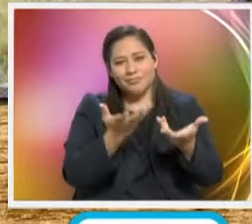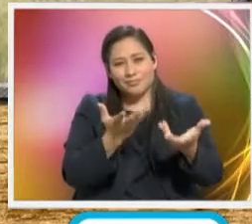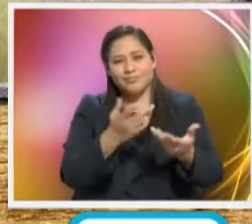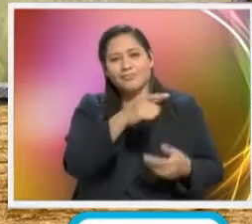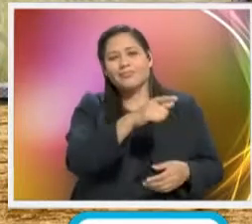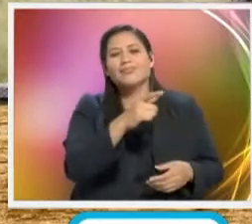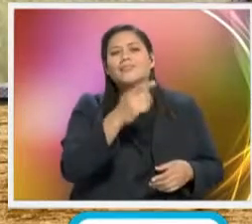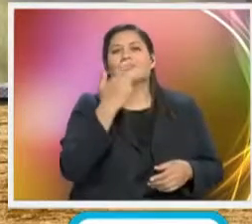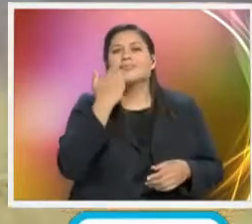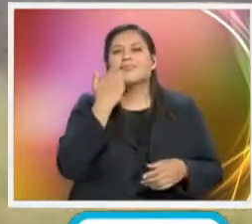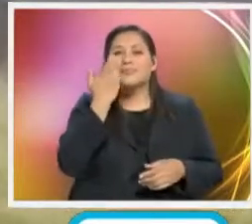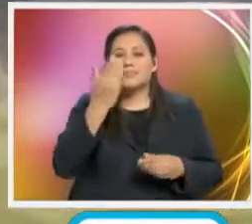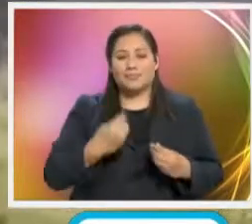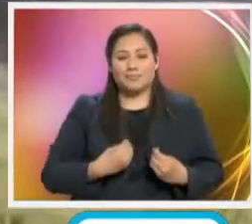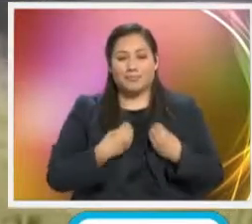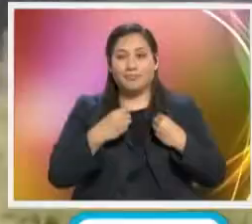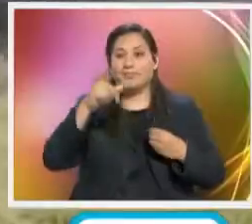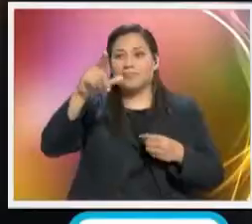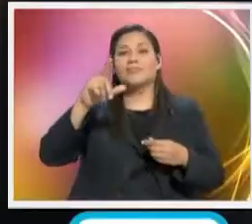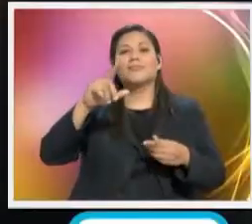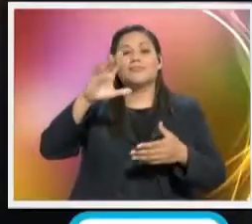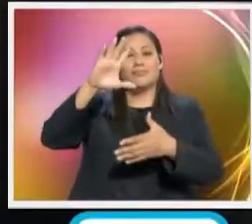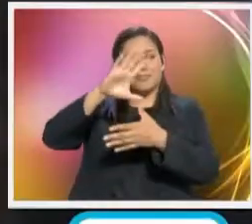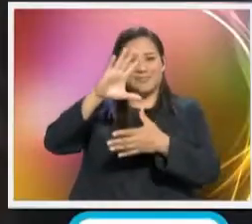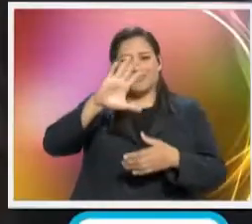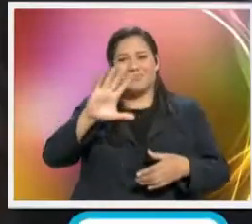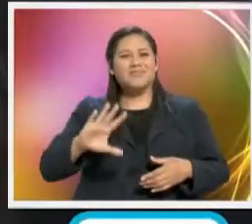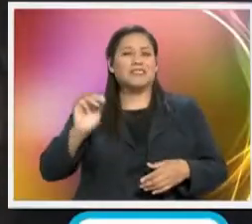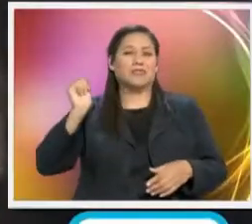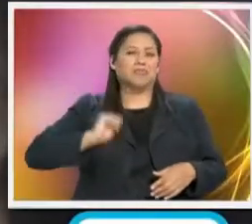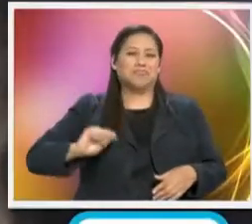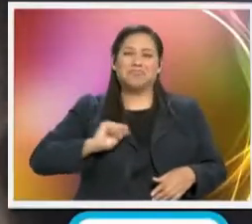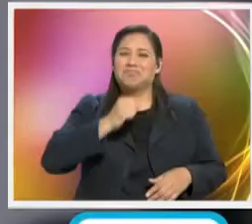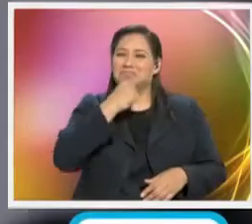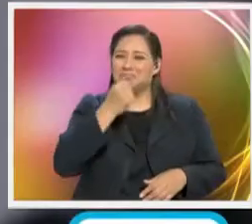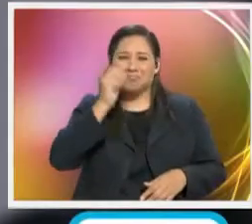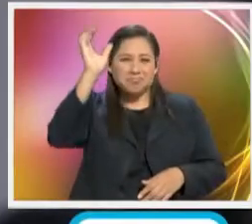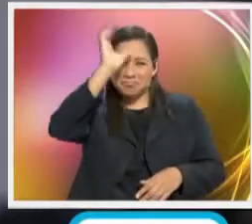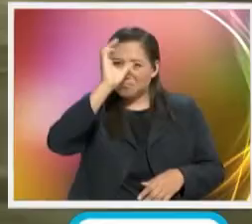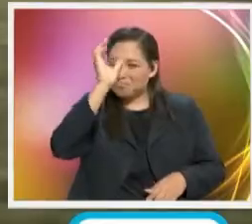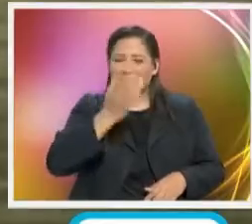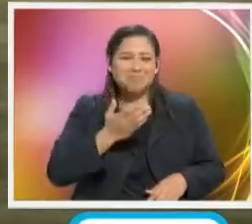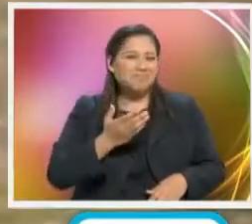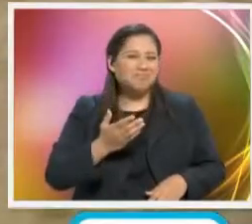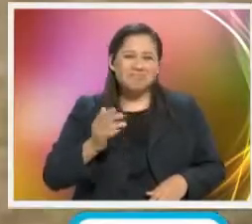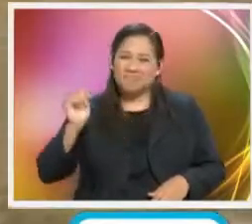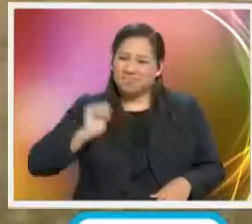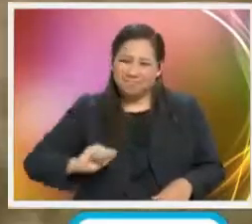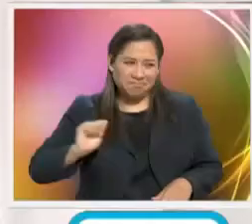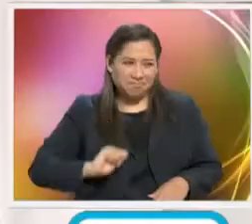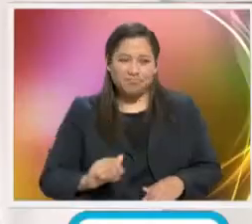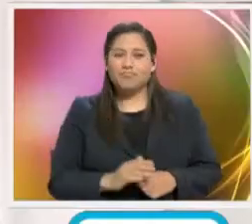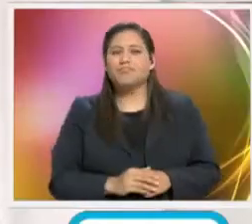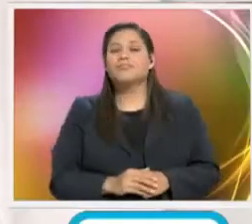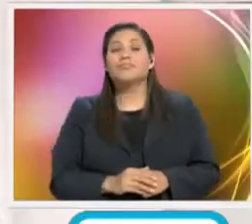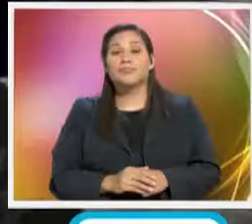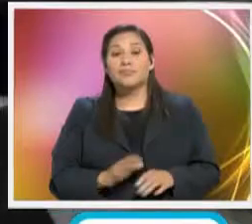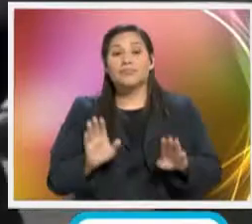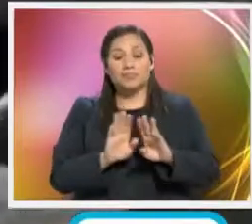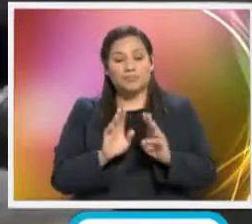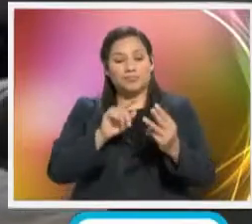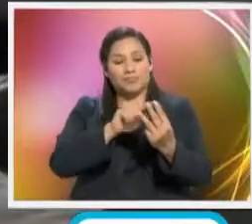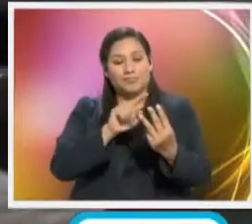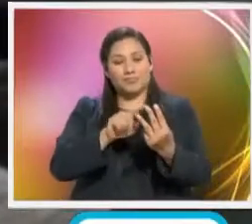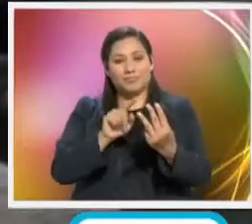les quedaba viejo. Entonces, podríamos decir que nos están contando los ideales de la Revolución Francesa a través de un triángulo